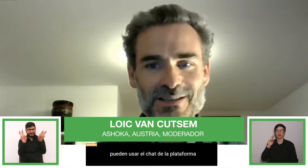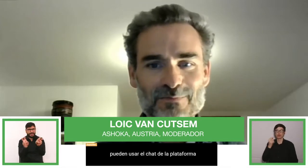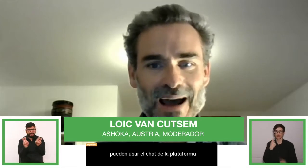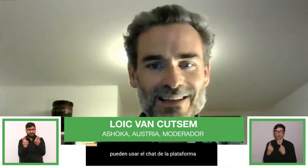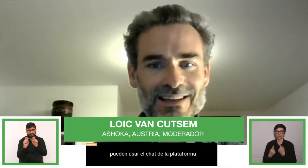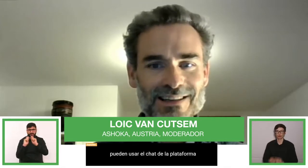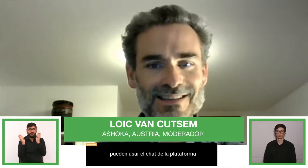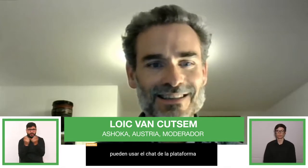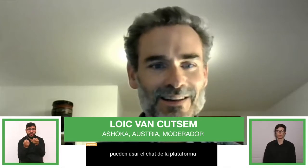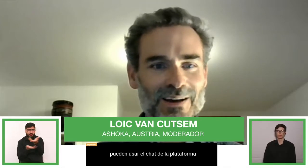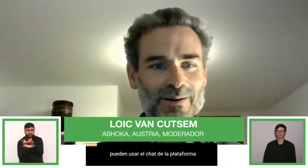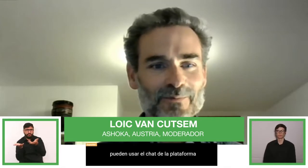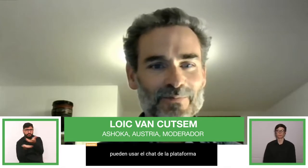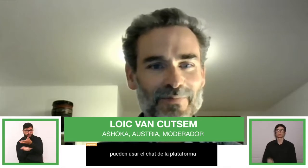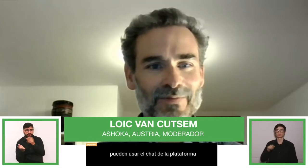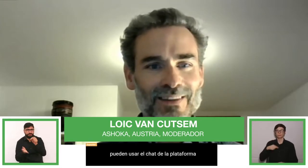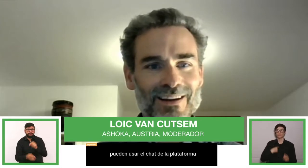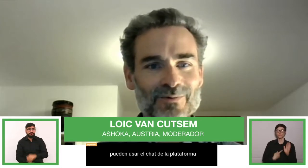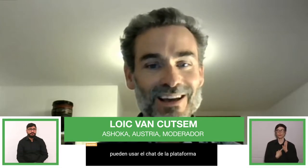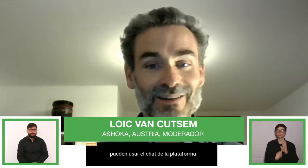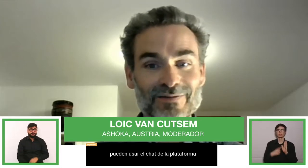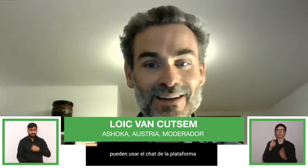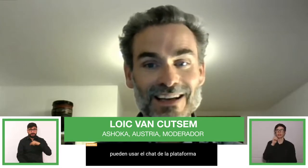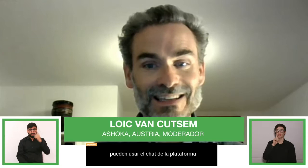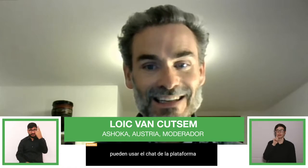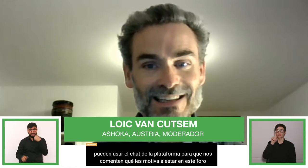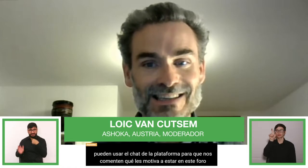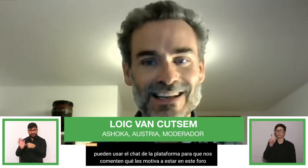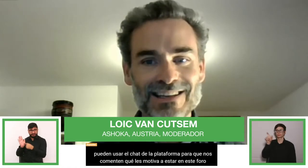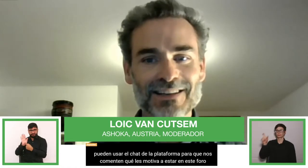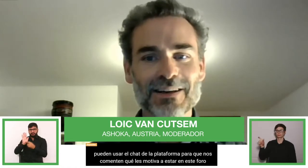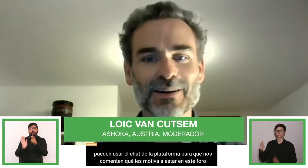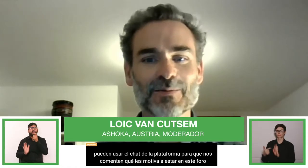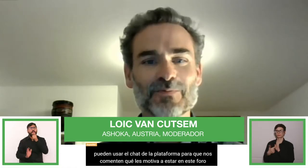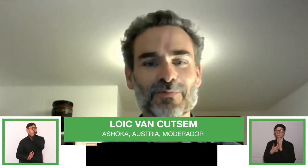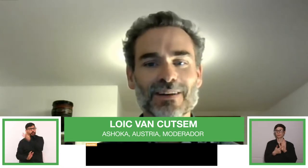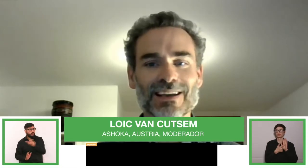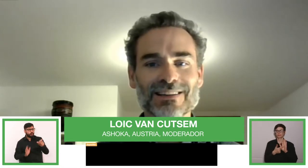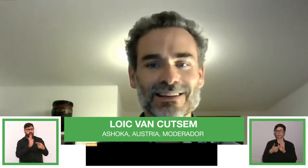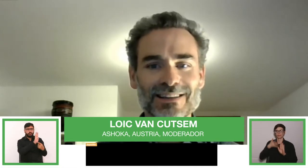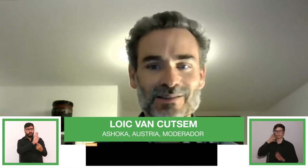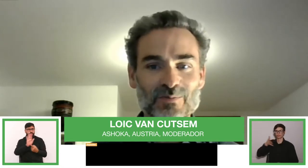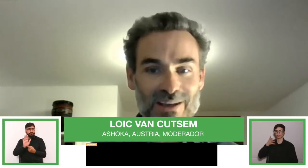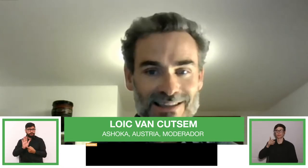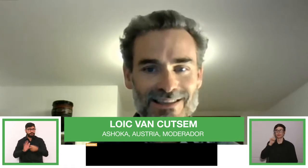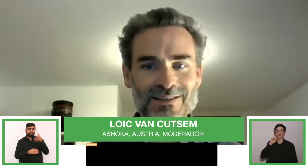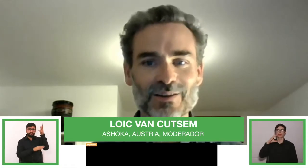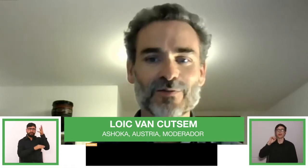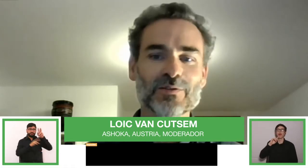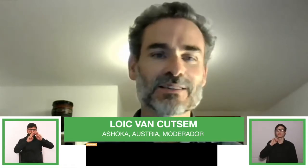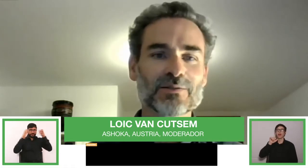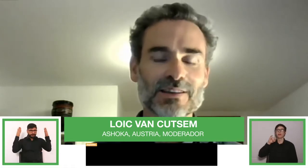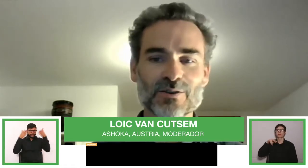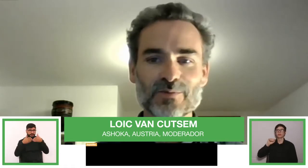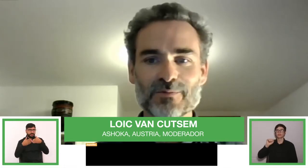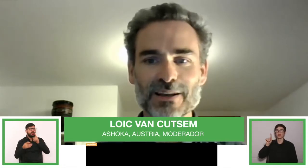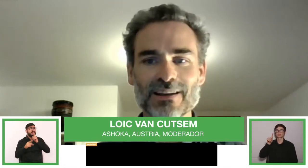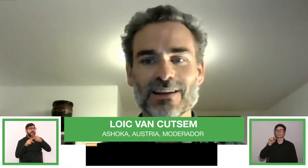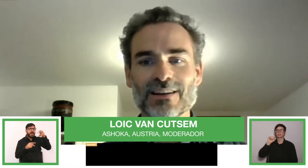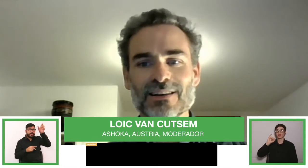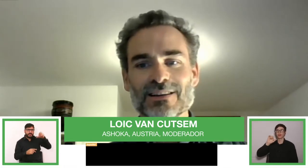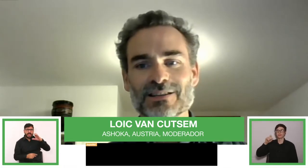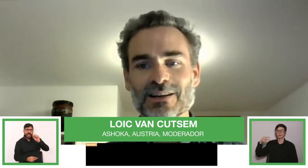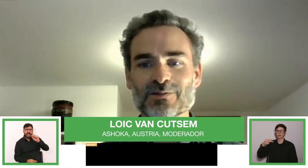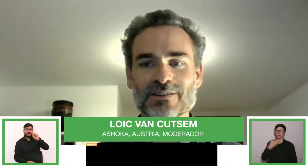Ahora déjenme presentar a nuestros panelistas muy distinguidos. Tenemos a Catalina Salle, que es presidenta